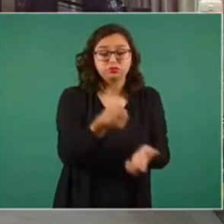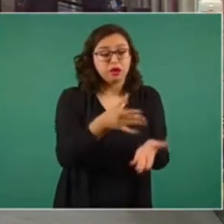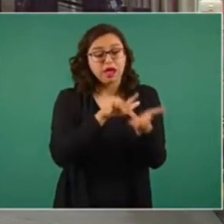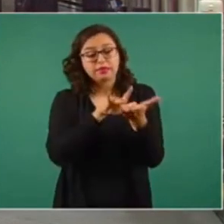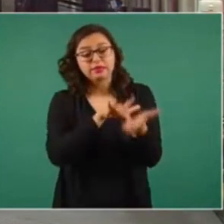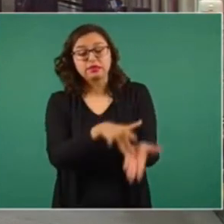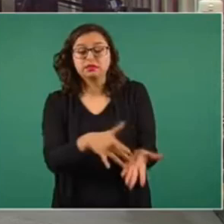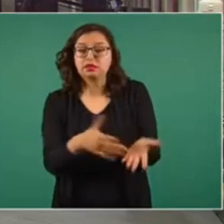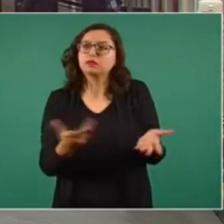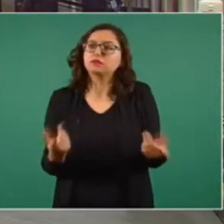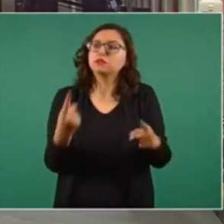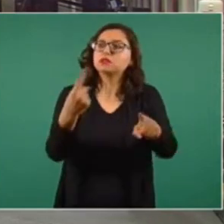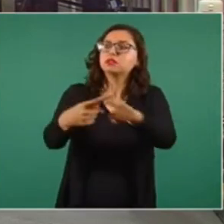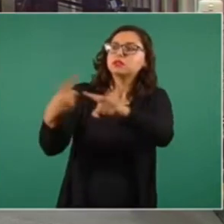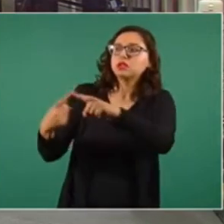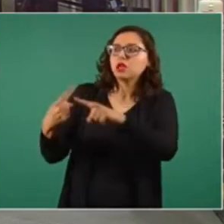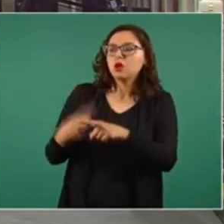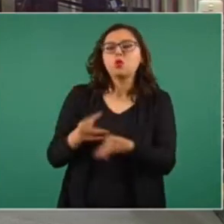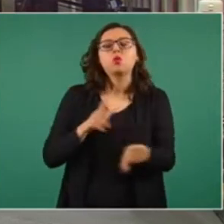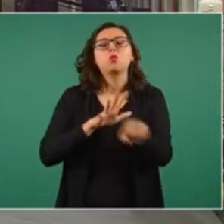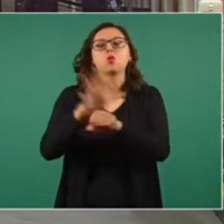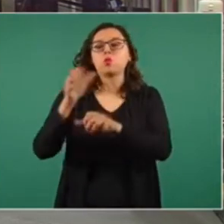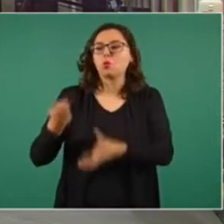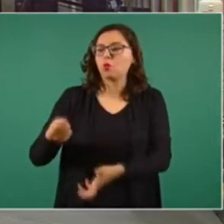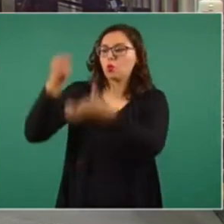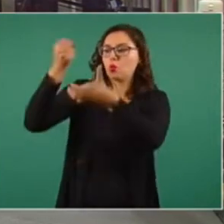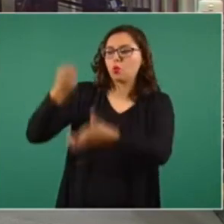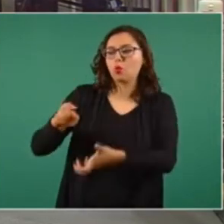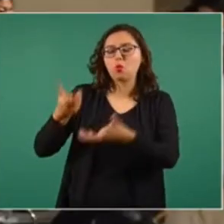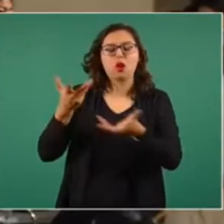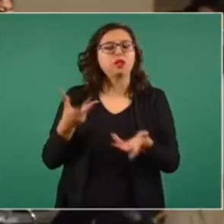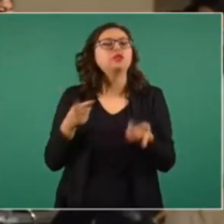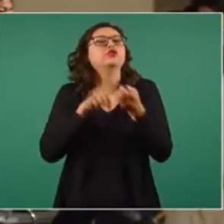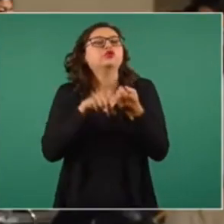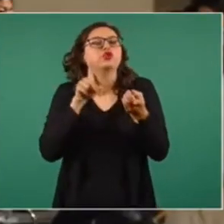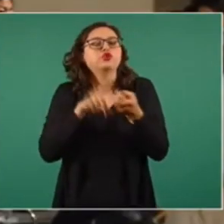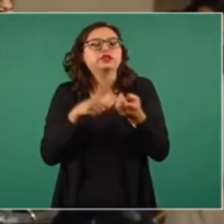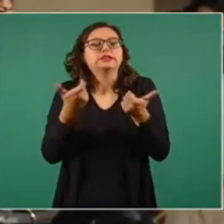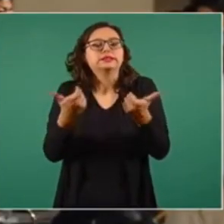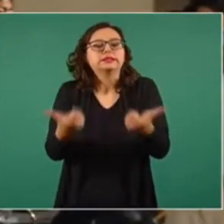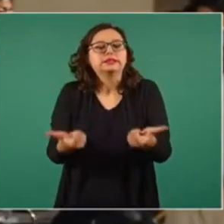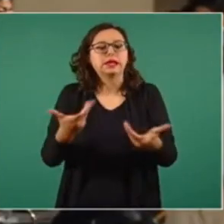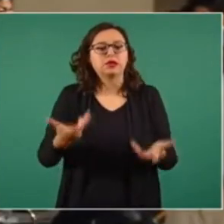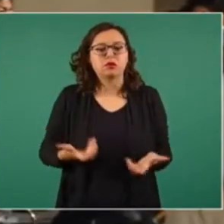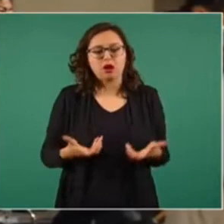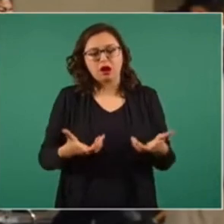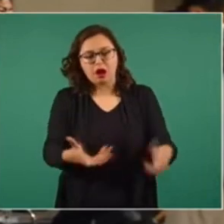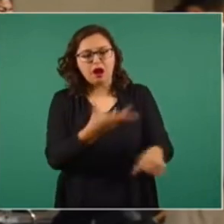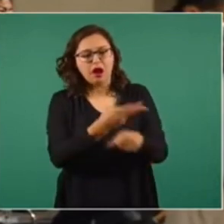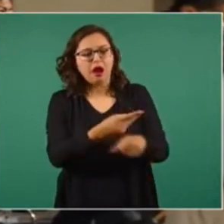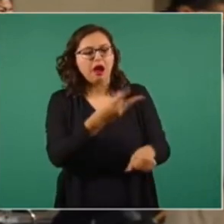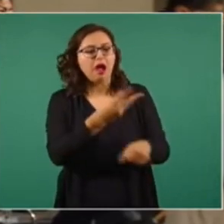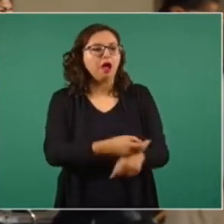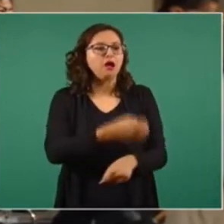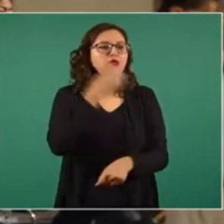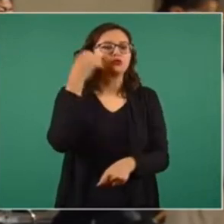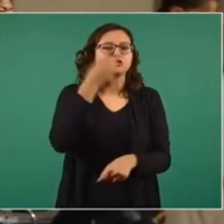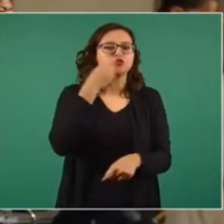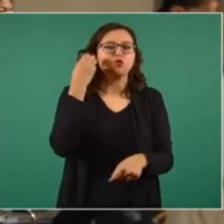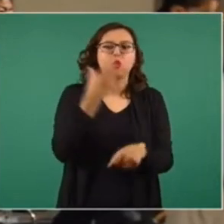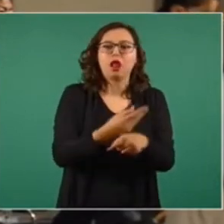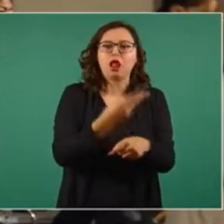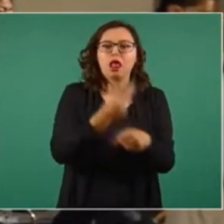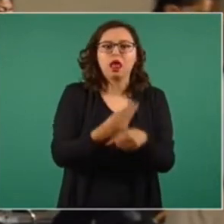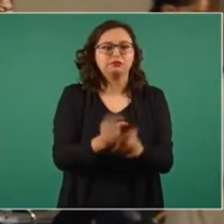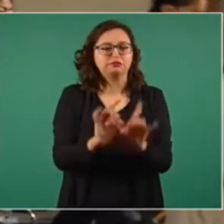estos recursos para los desastres naturales, para la reparación de carreteras, de escuelas, de